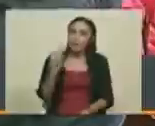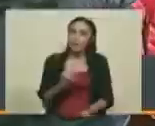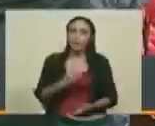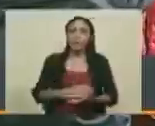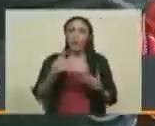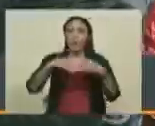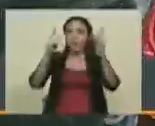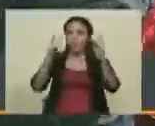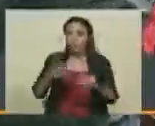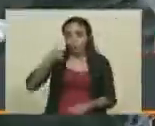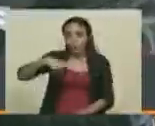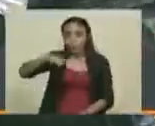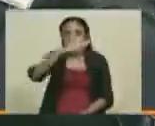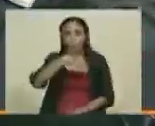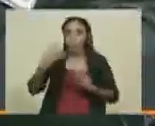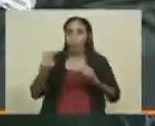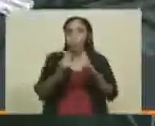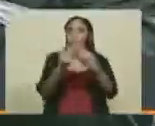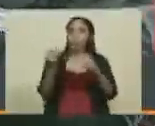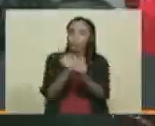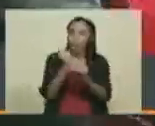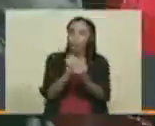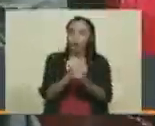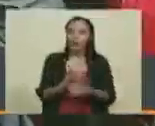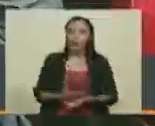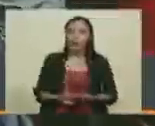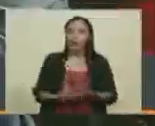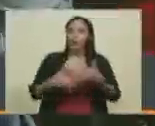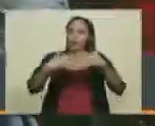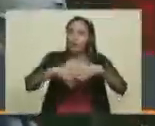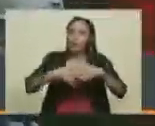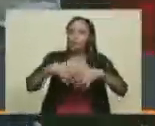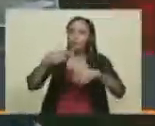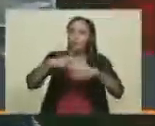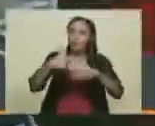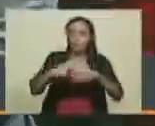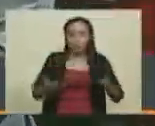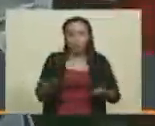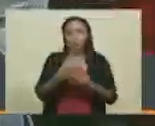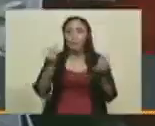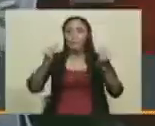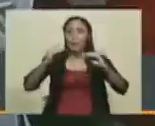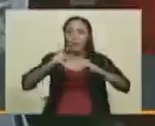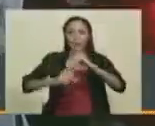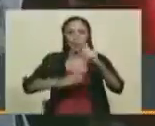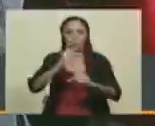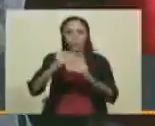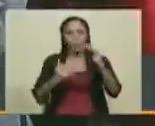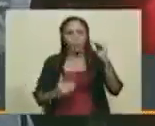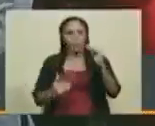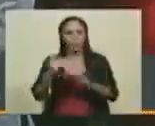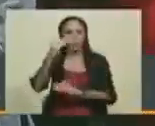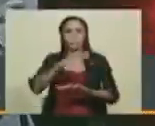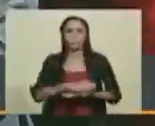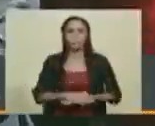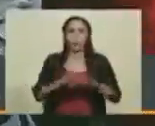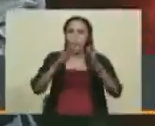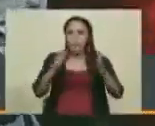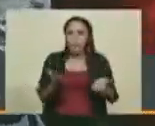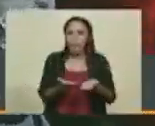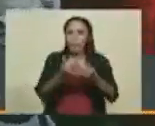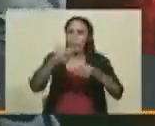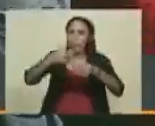las decisiones junto a la clase obrera, petrolera, para poder producir, elevar el barril, para